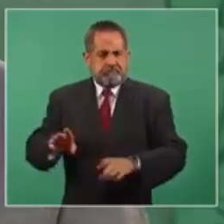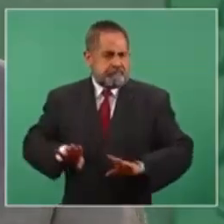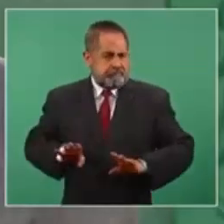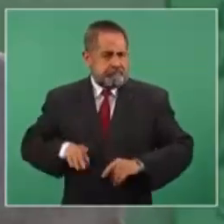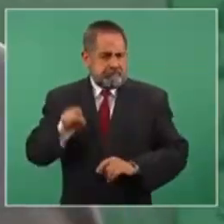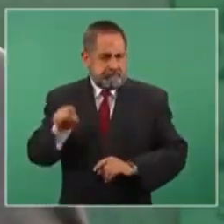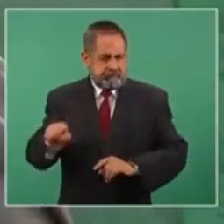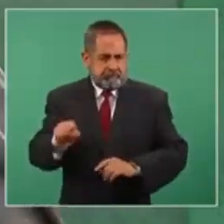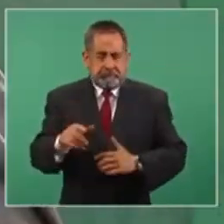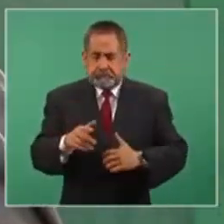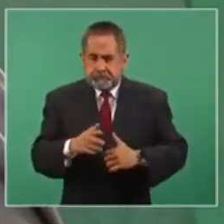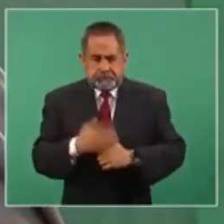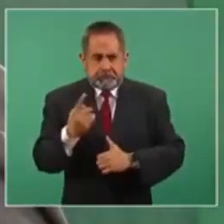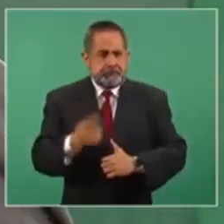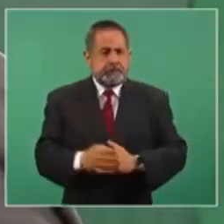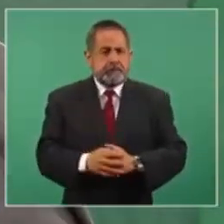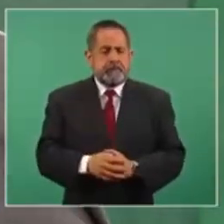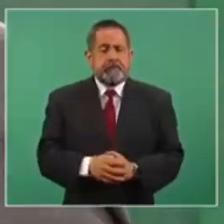porque